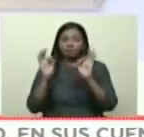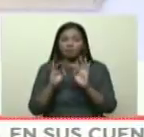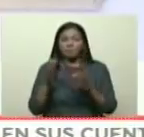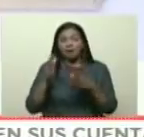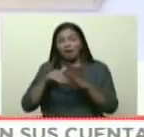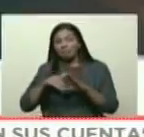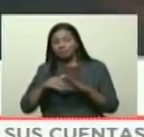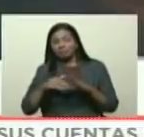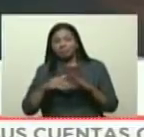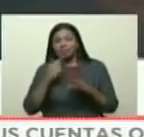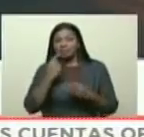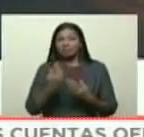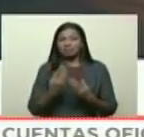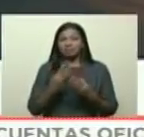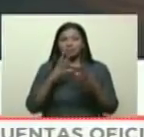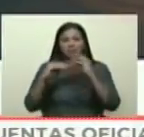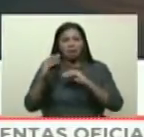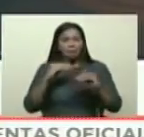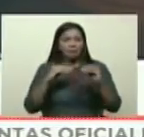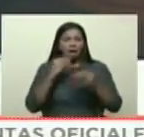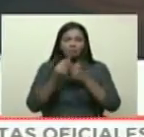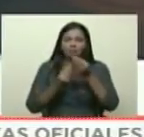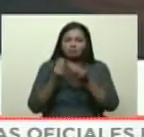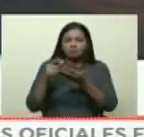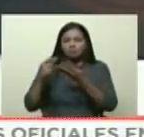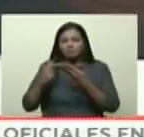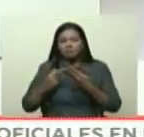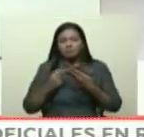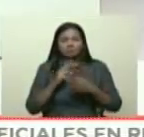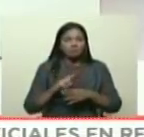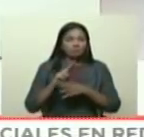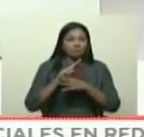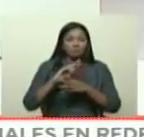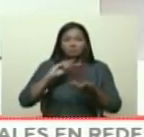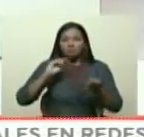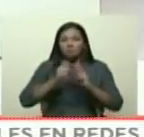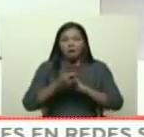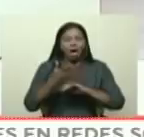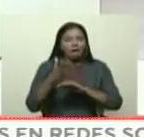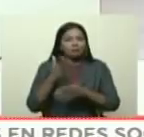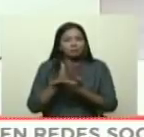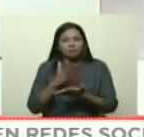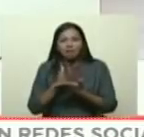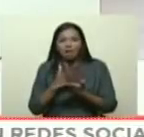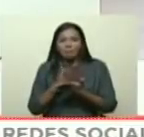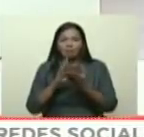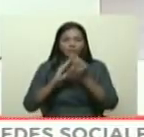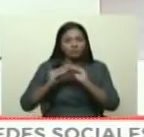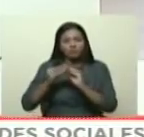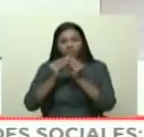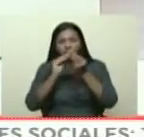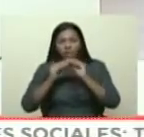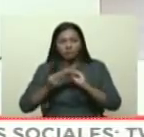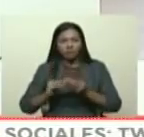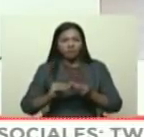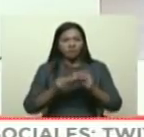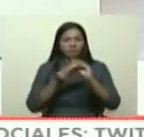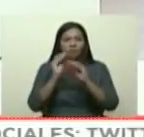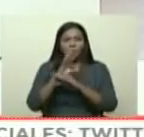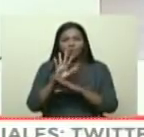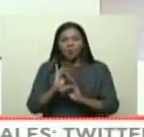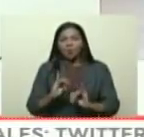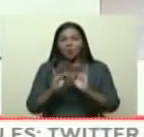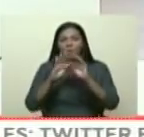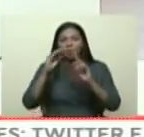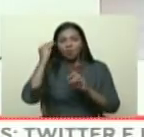manera de decir las cosas, de hacer las cosas. Tenemos que renovarnos siempre. Renovar la acción, renovar el mensaje, renovar